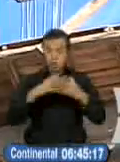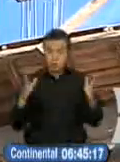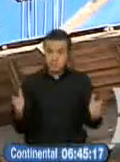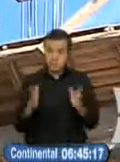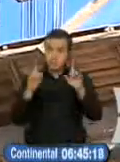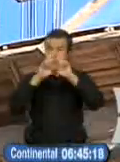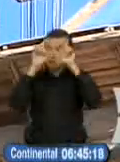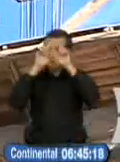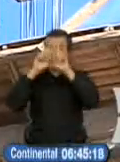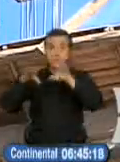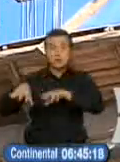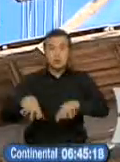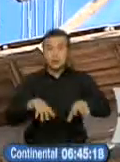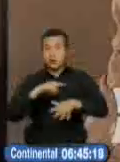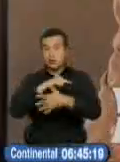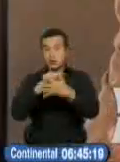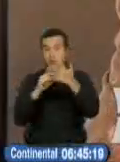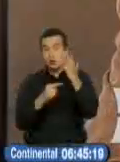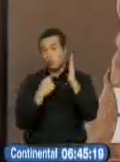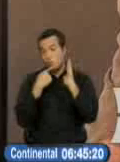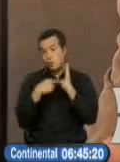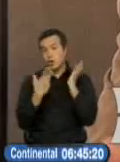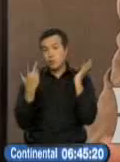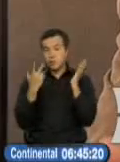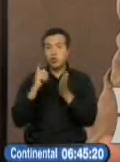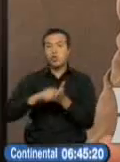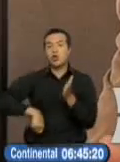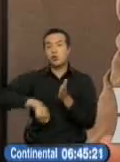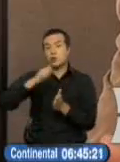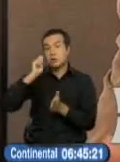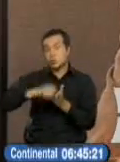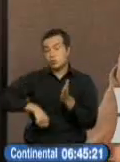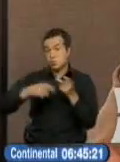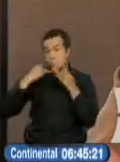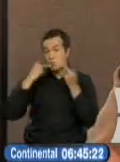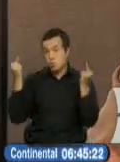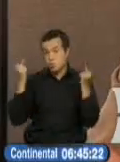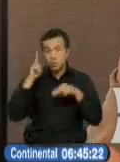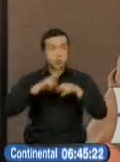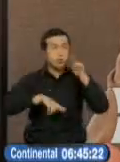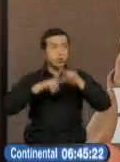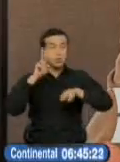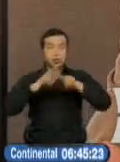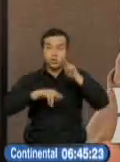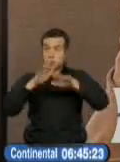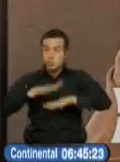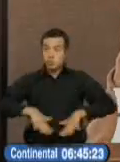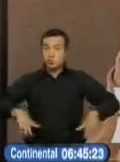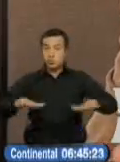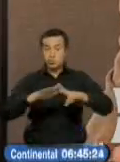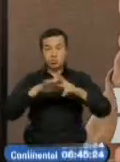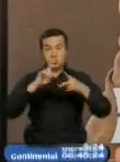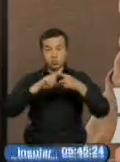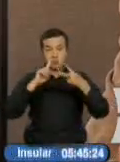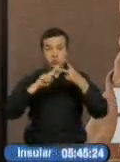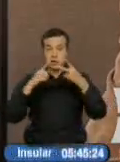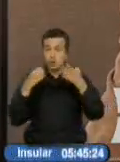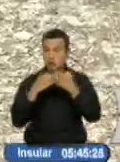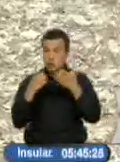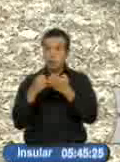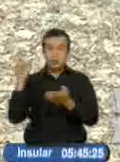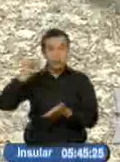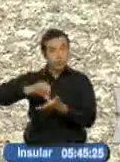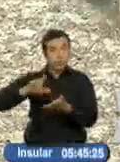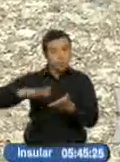se traslada a otras actividades relacionadas. Como la contratación pública, las obras de infraestructura, las obras de equipamiento urbano.